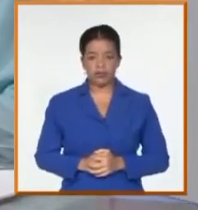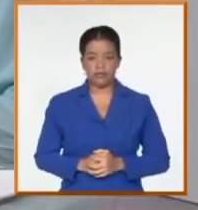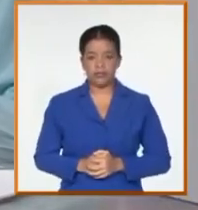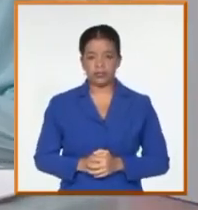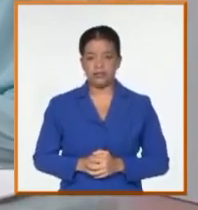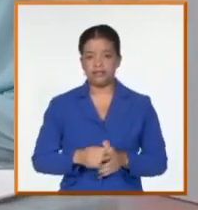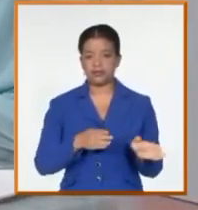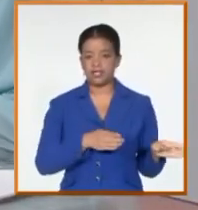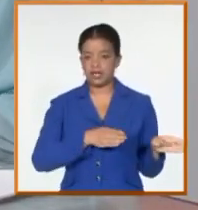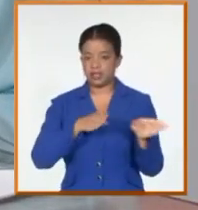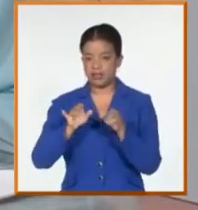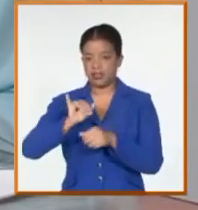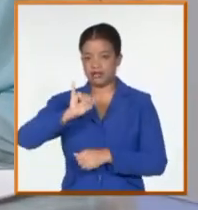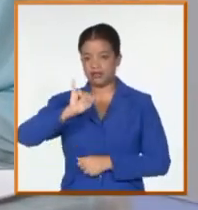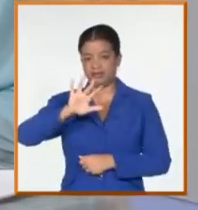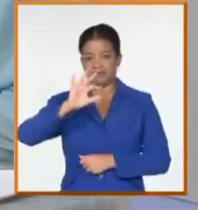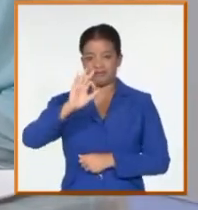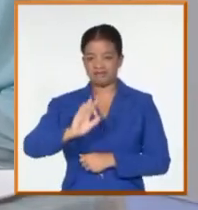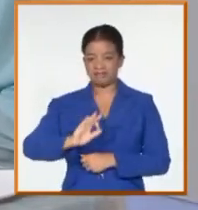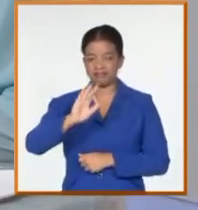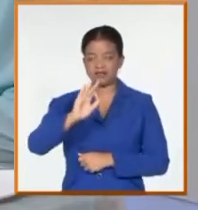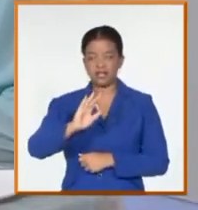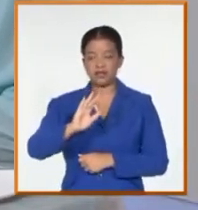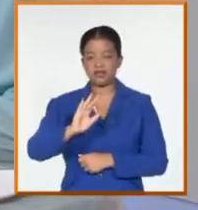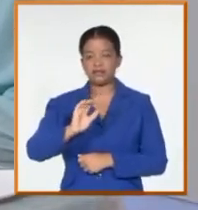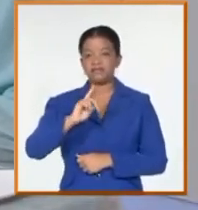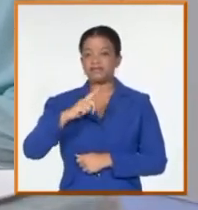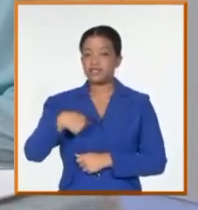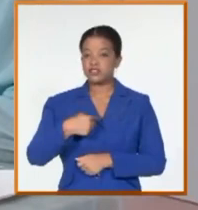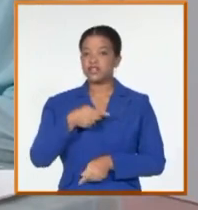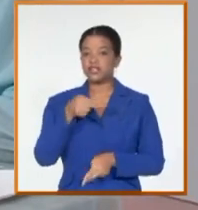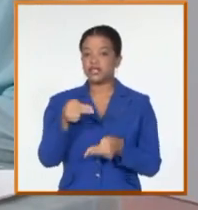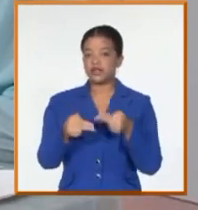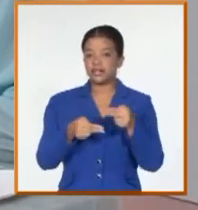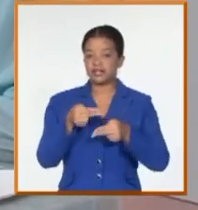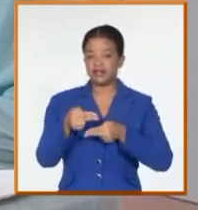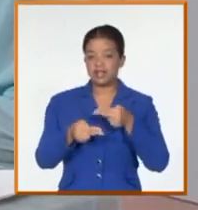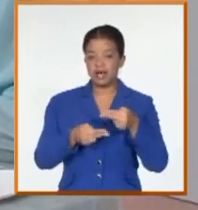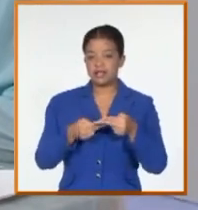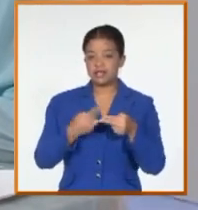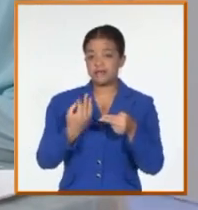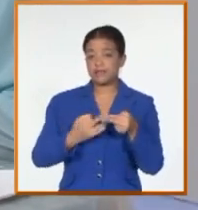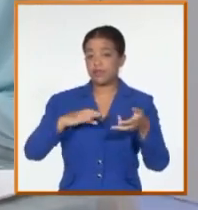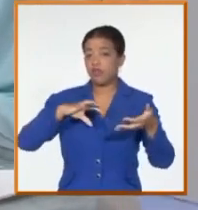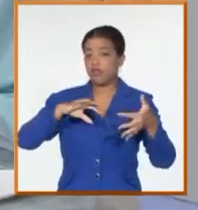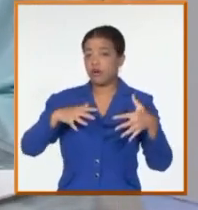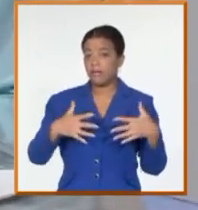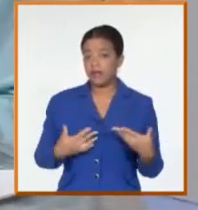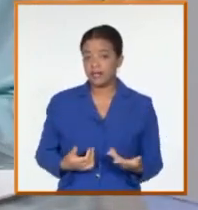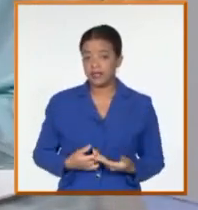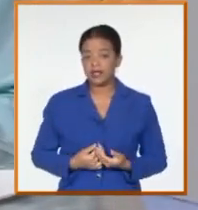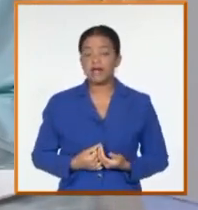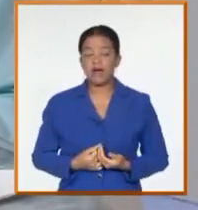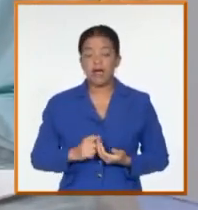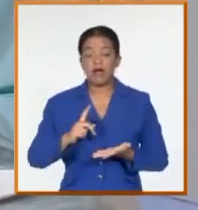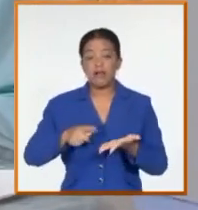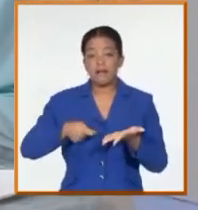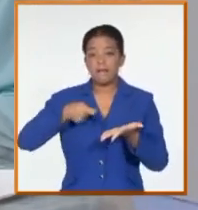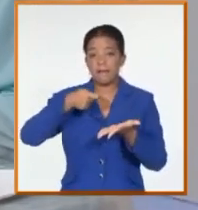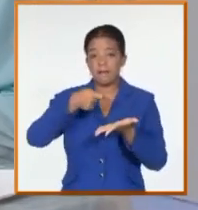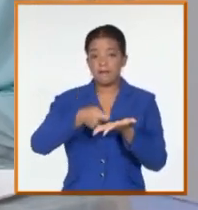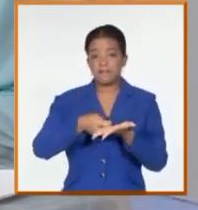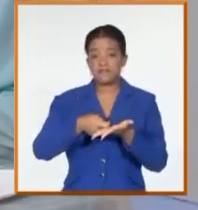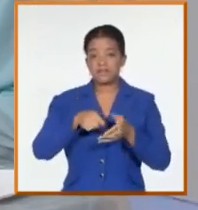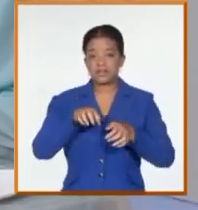la de por ciento de las operaciones de cobro nosotros lo ejecutamos a través de la banca los canales de pago electrónico